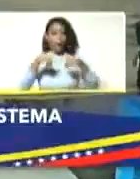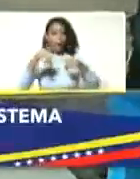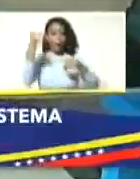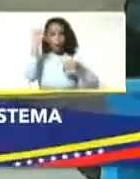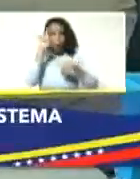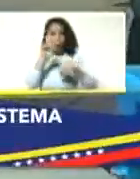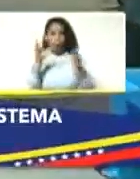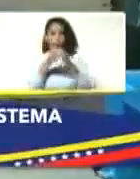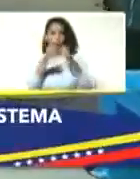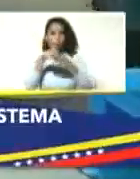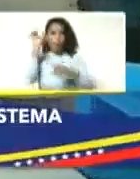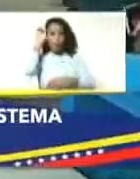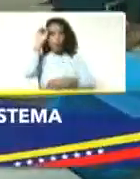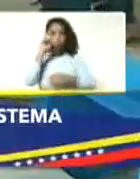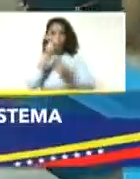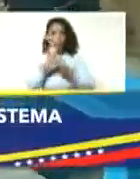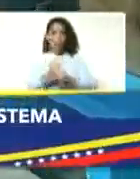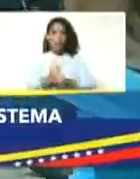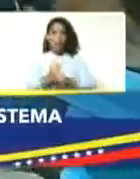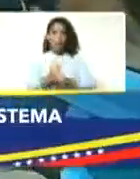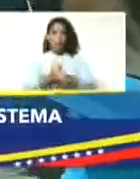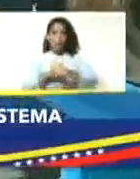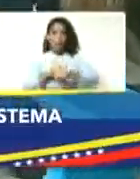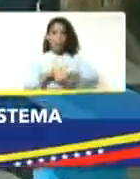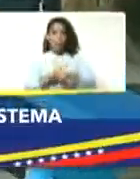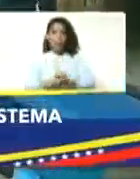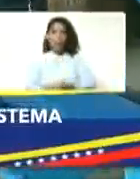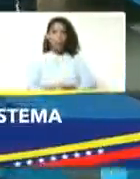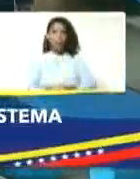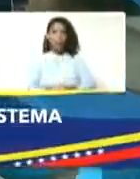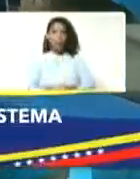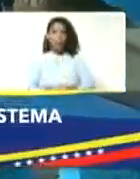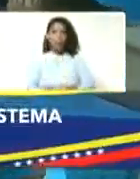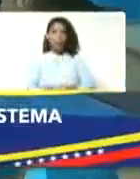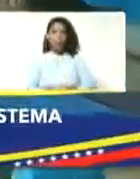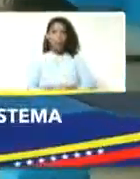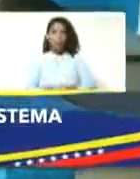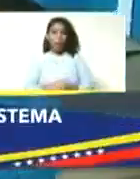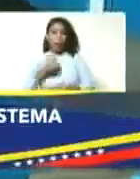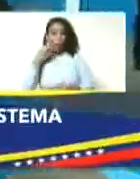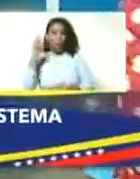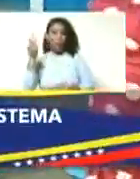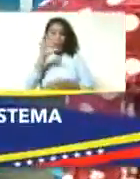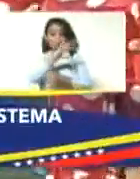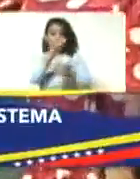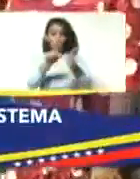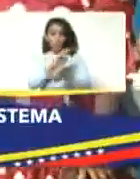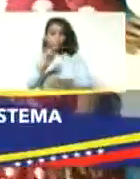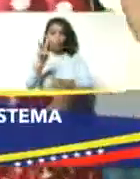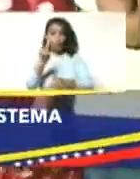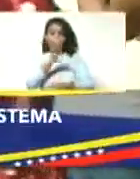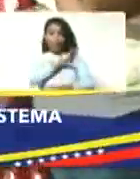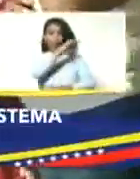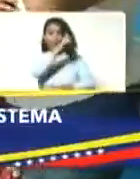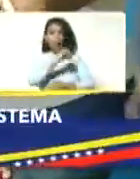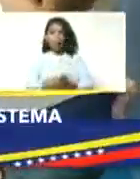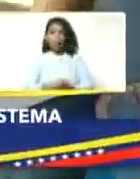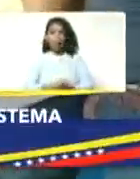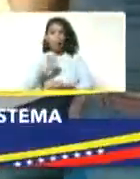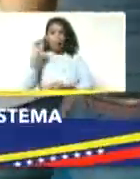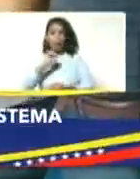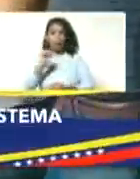de docentes que te está esperando desde temprano. Verdad, bueno, vamos sí, a darle señor. La mano, Andri. Sí, su directora. La subdirectora. Sí,